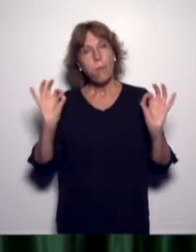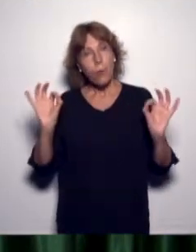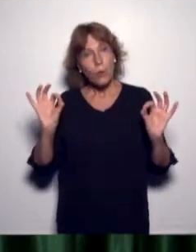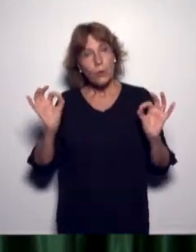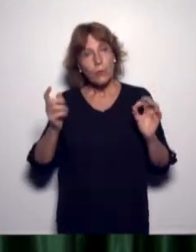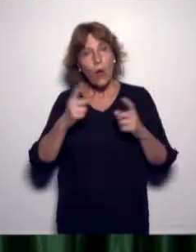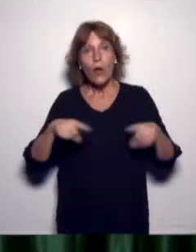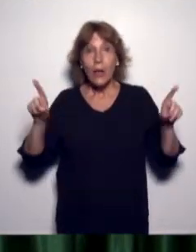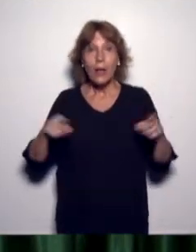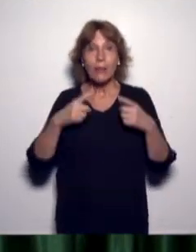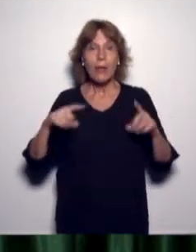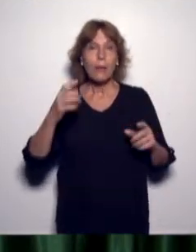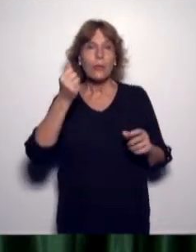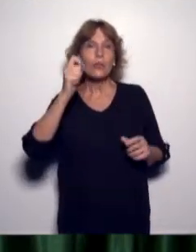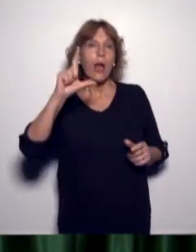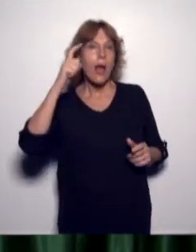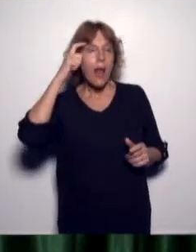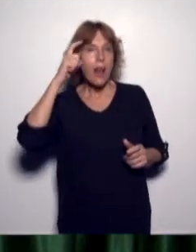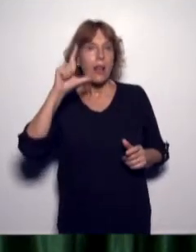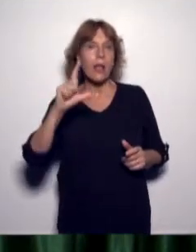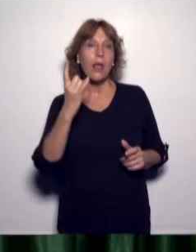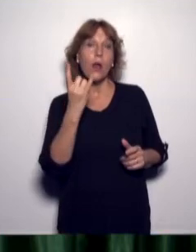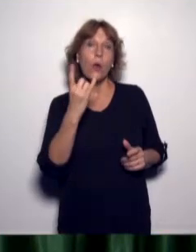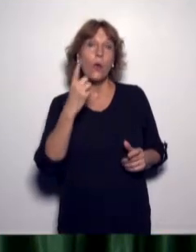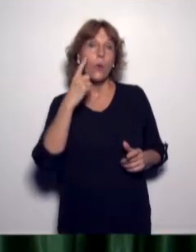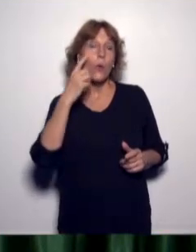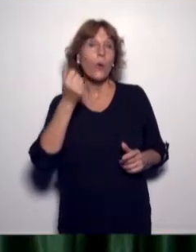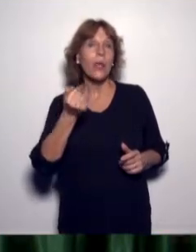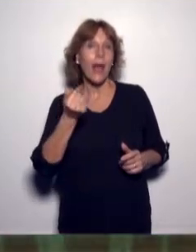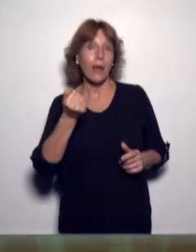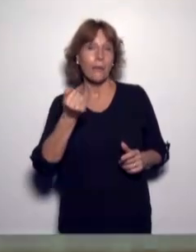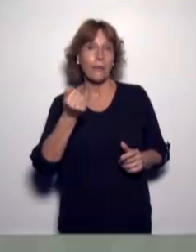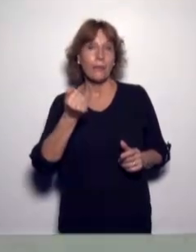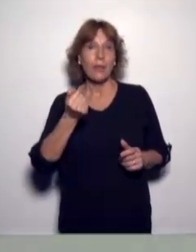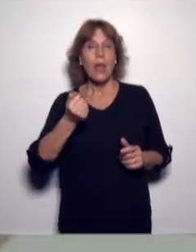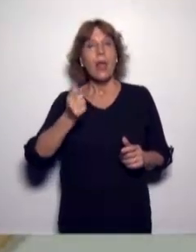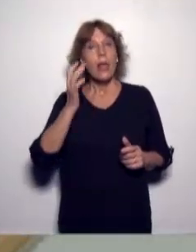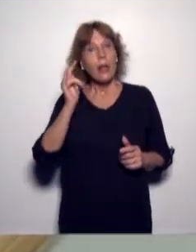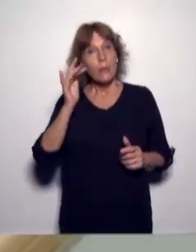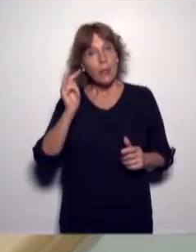hasta la Vigilia Pascual, ya que el miércoles comienza el tiempo de Cuaresma.